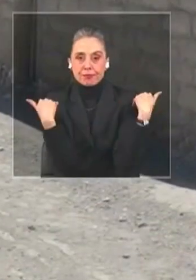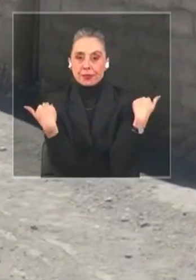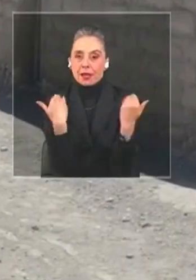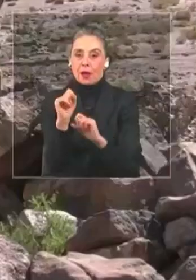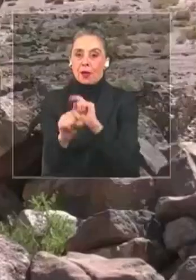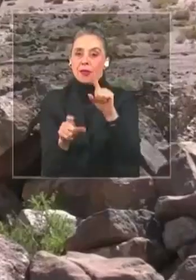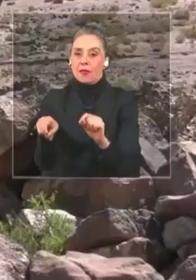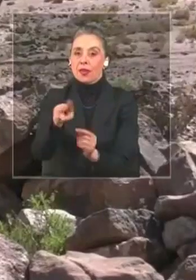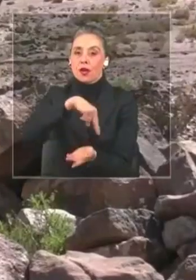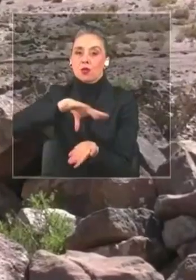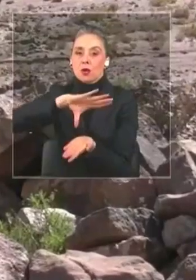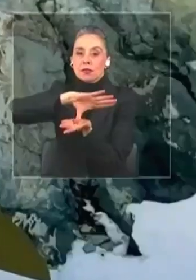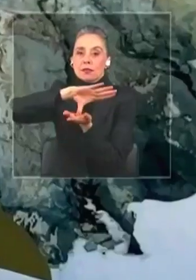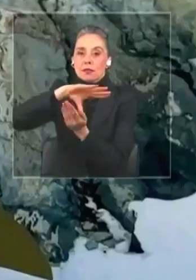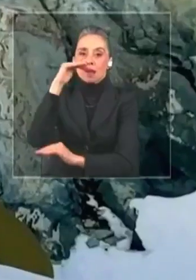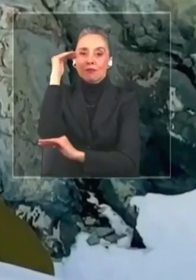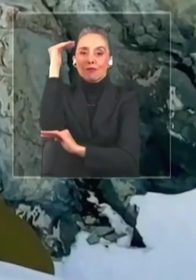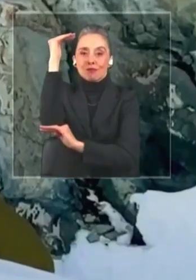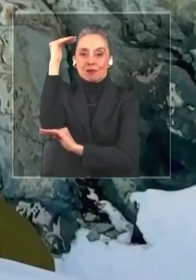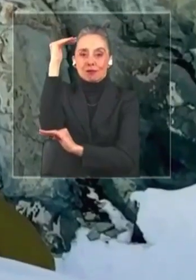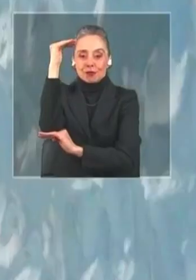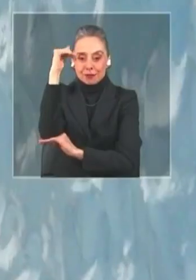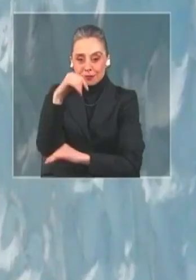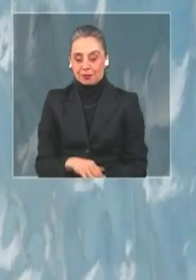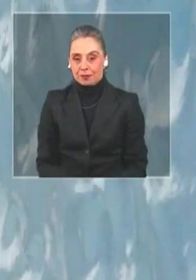de nuestra soberanía.